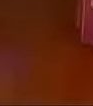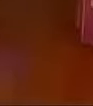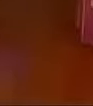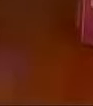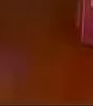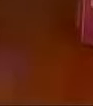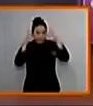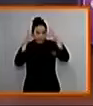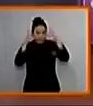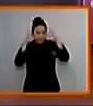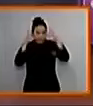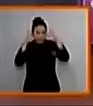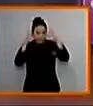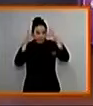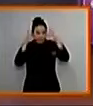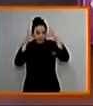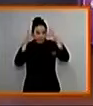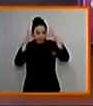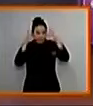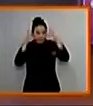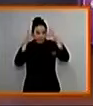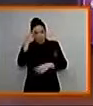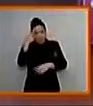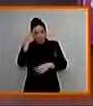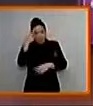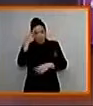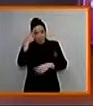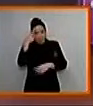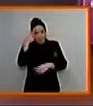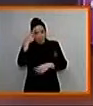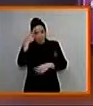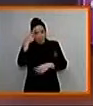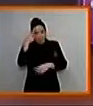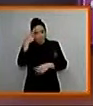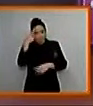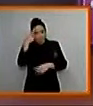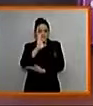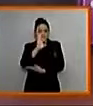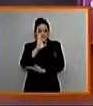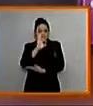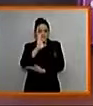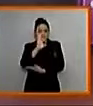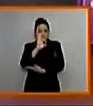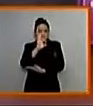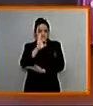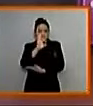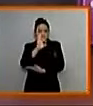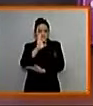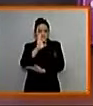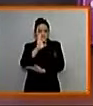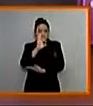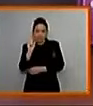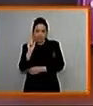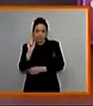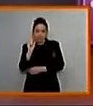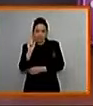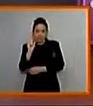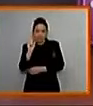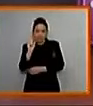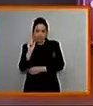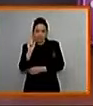Muy buenas noches, Honduras. Espero estén listos para la diversión de hoy, lunes 29 de junio del año 2020, cuando son las 9 en punto de la